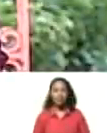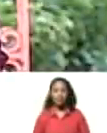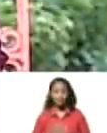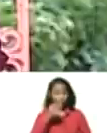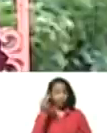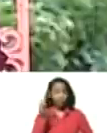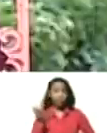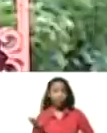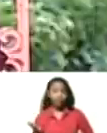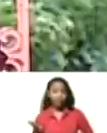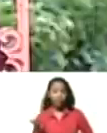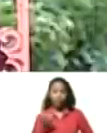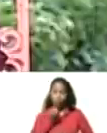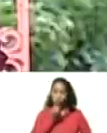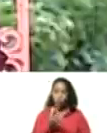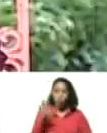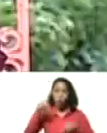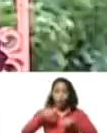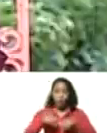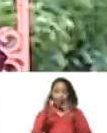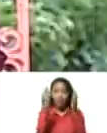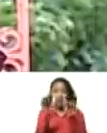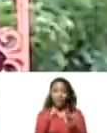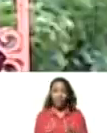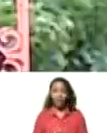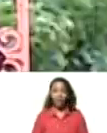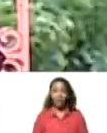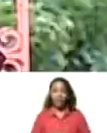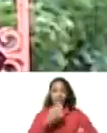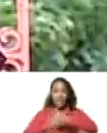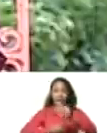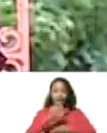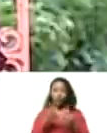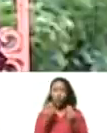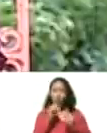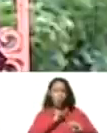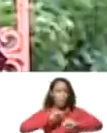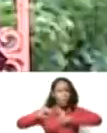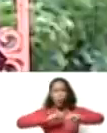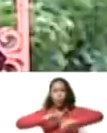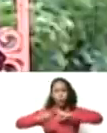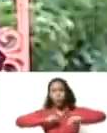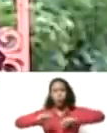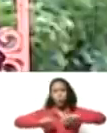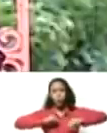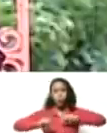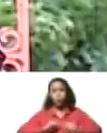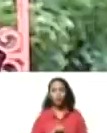¿verdad? Bueno, estas navidades han sido de